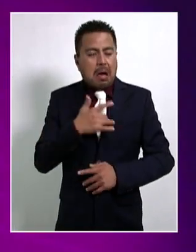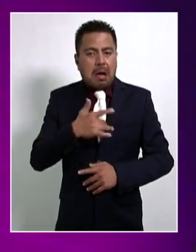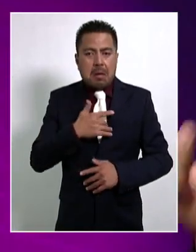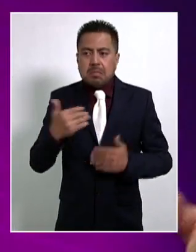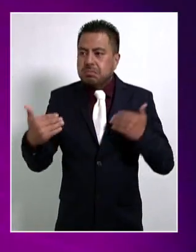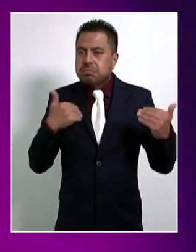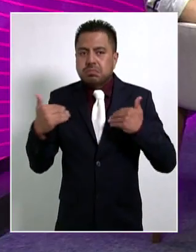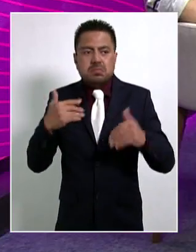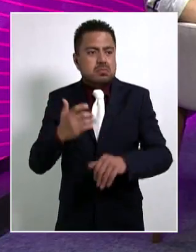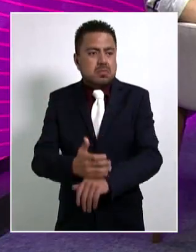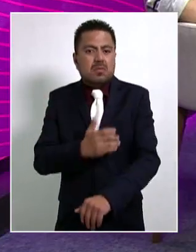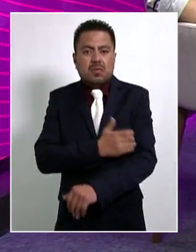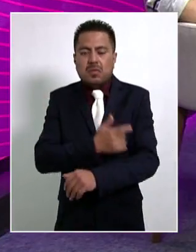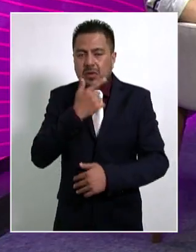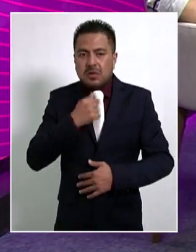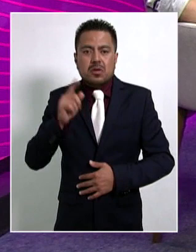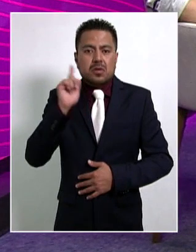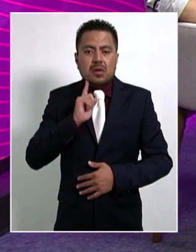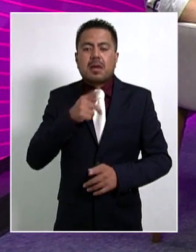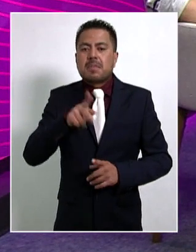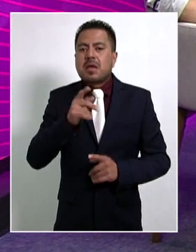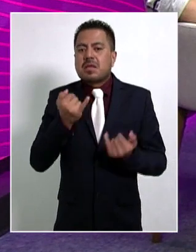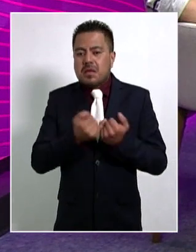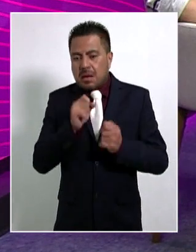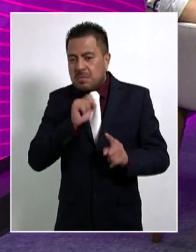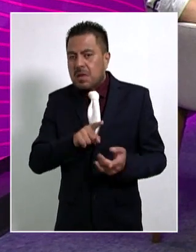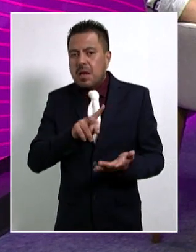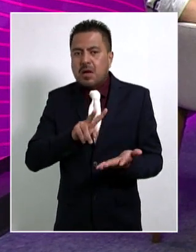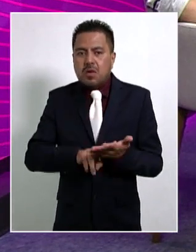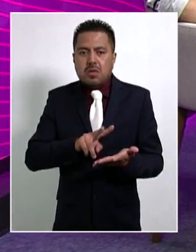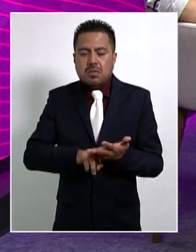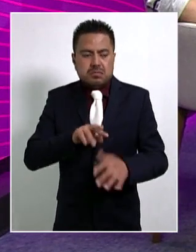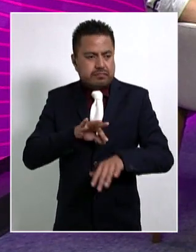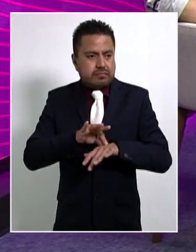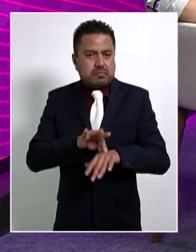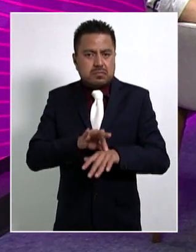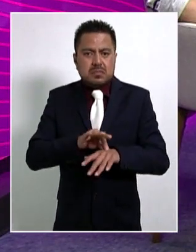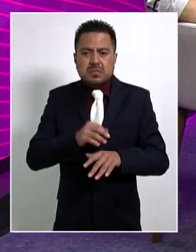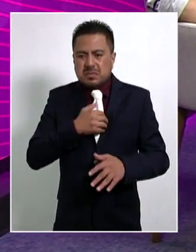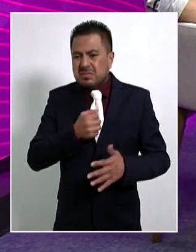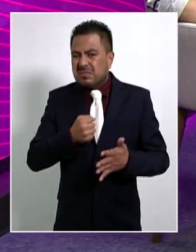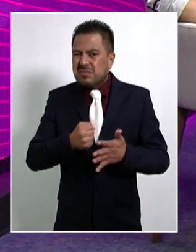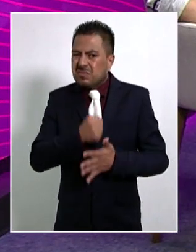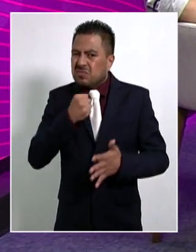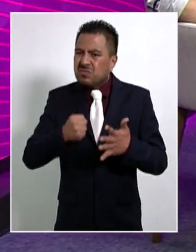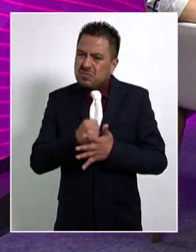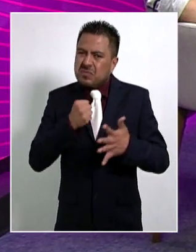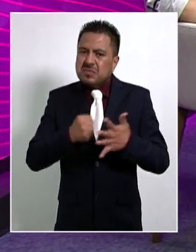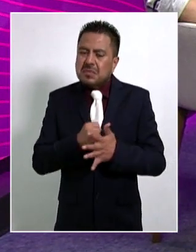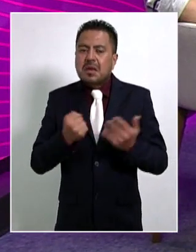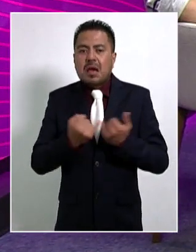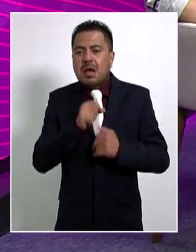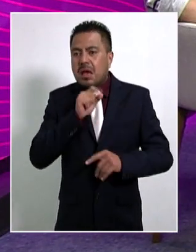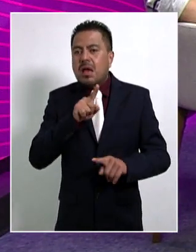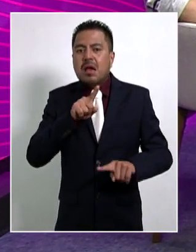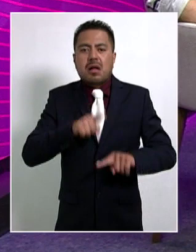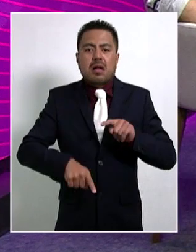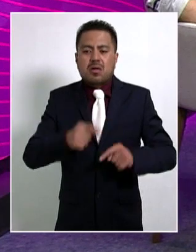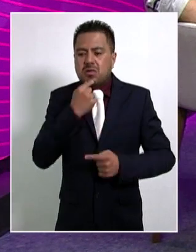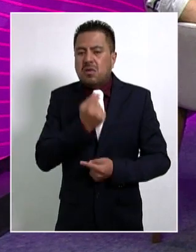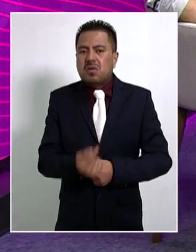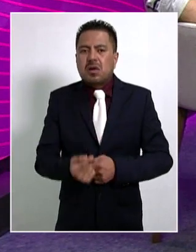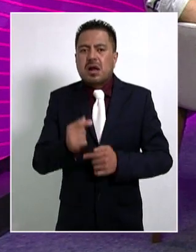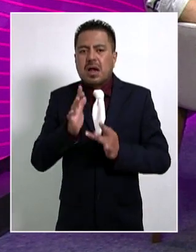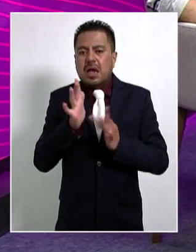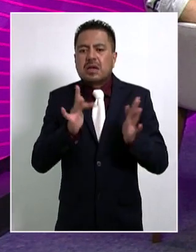por mis compañeros y compañeras, pero también a evidenciar que hay obstáculos también, porque no solamente ese niño que le